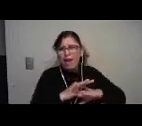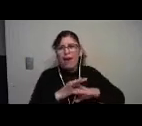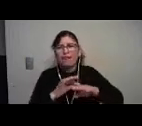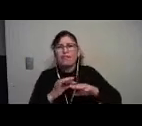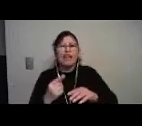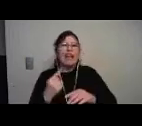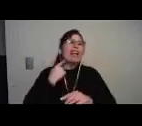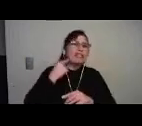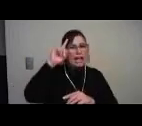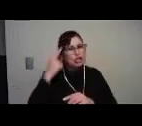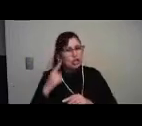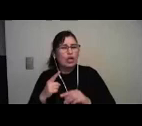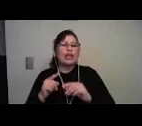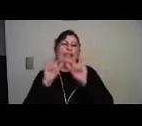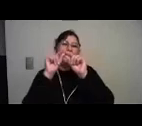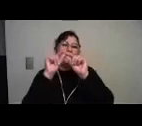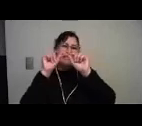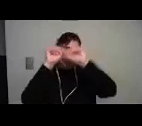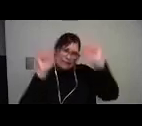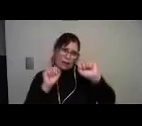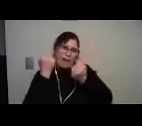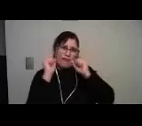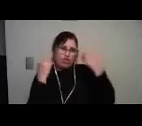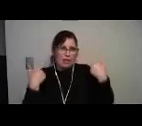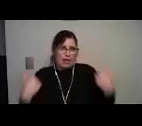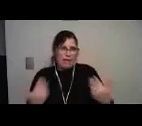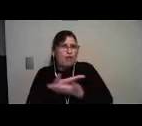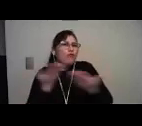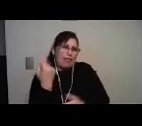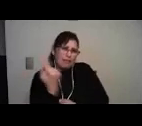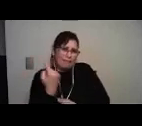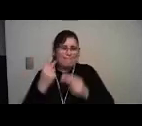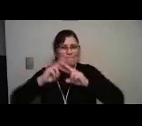las lesiones del sistema nervioso periférico, ¿de acuerdo?